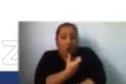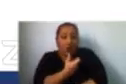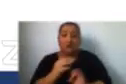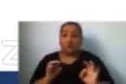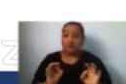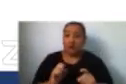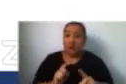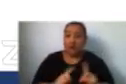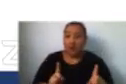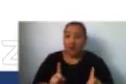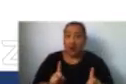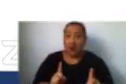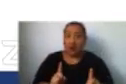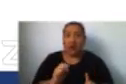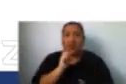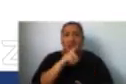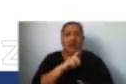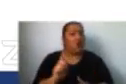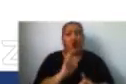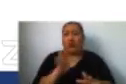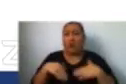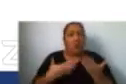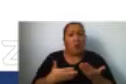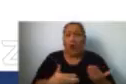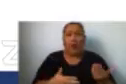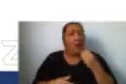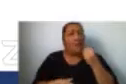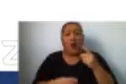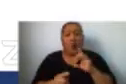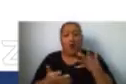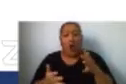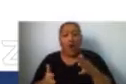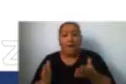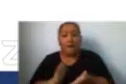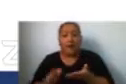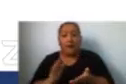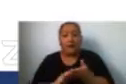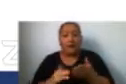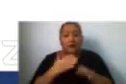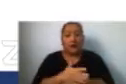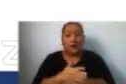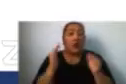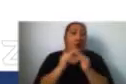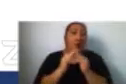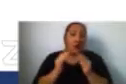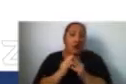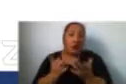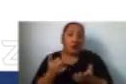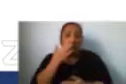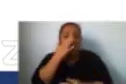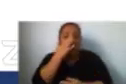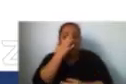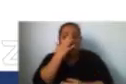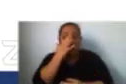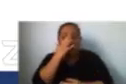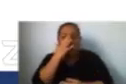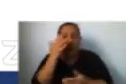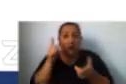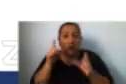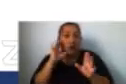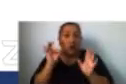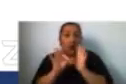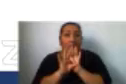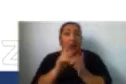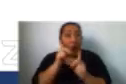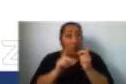el personal indica que no era posible porque no estaba autorizado a ir a los domicilios y que, de presentarse alguna